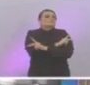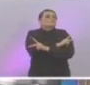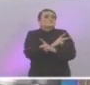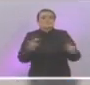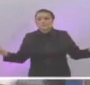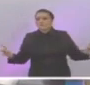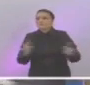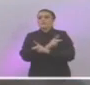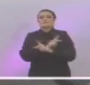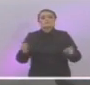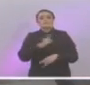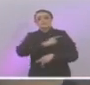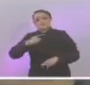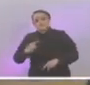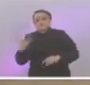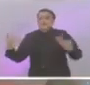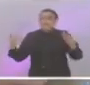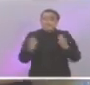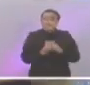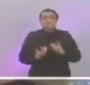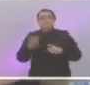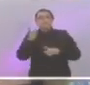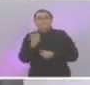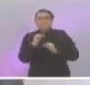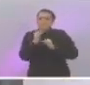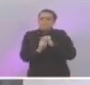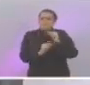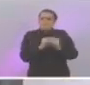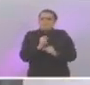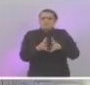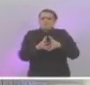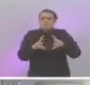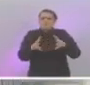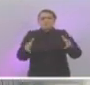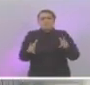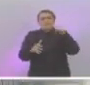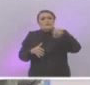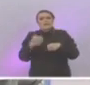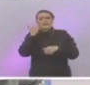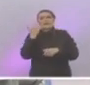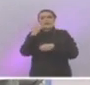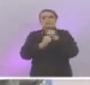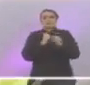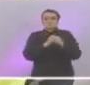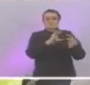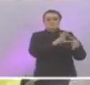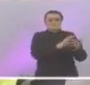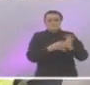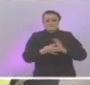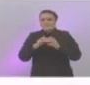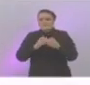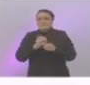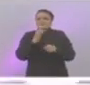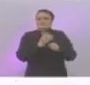todos tenemos que contribuir a que nuestra economía crezca. Con este propósito, este año creamos la Alianza Bajío